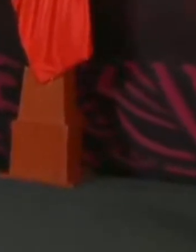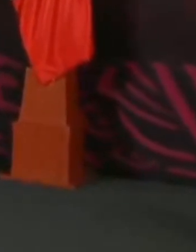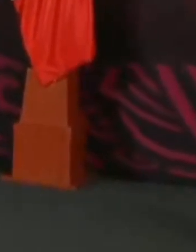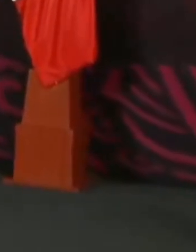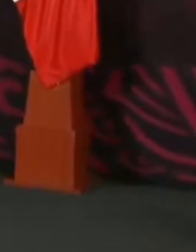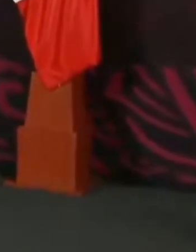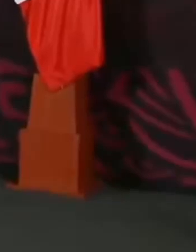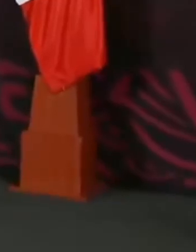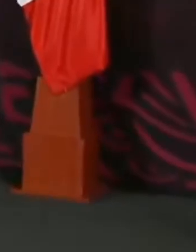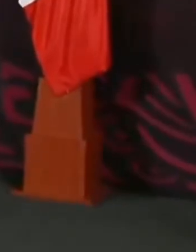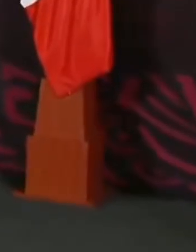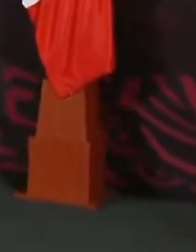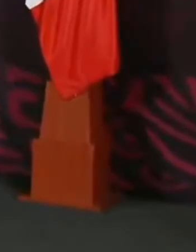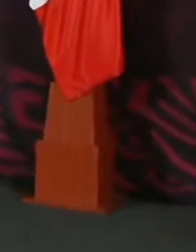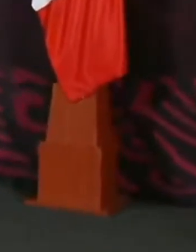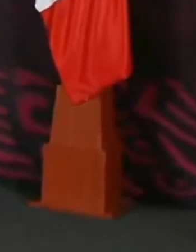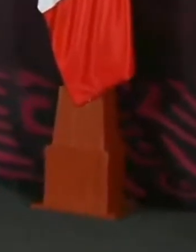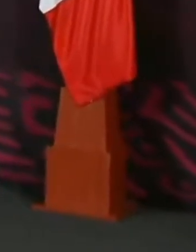Sí.